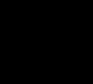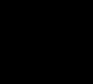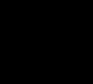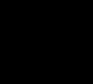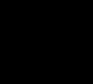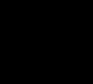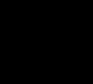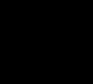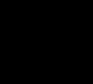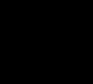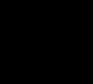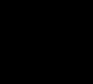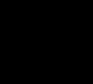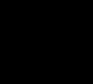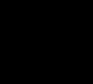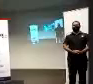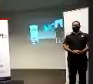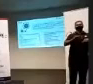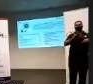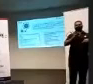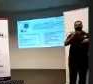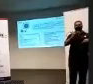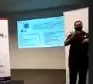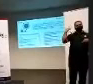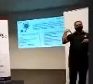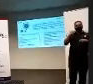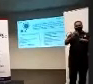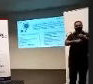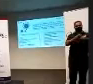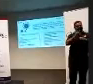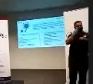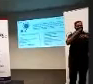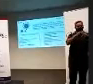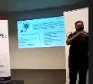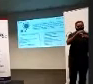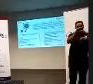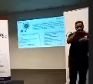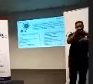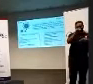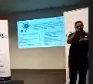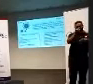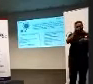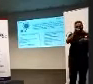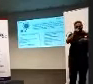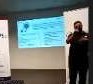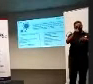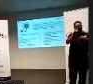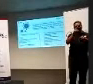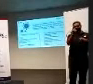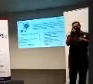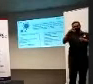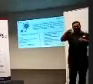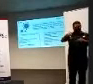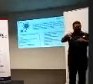2019, por eso el nombre de COVID-19. Y tuvo como una información de unos grupos de casos